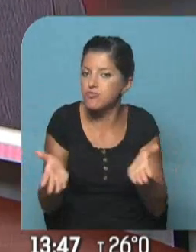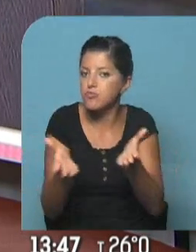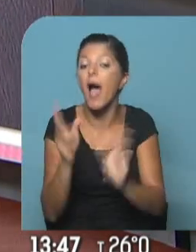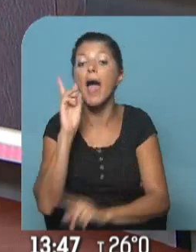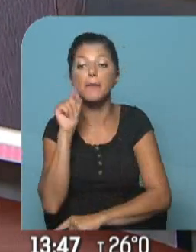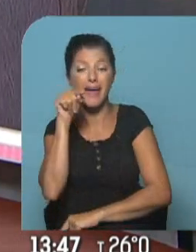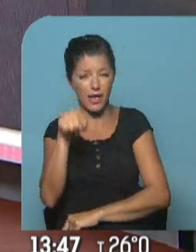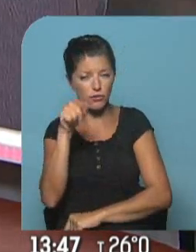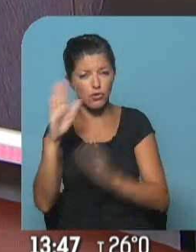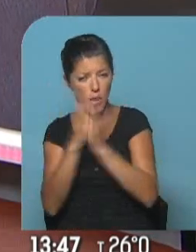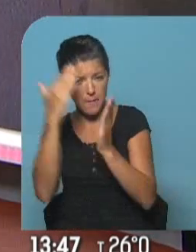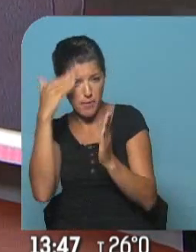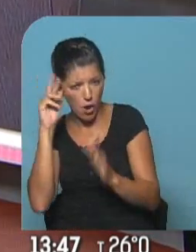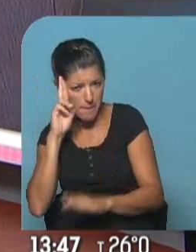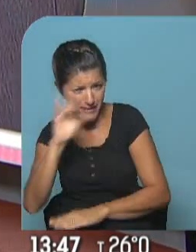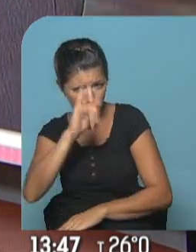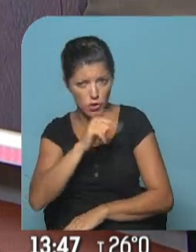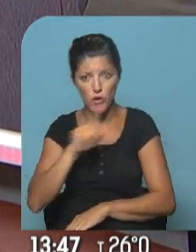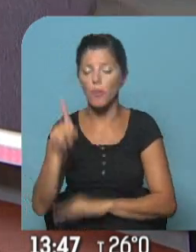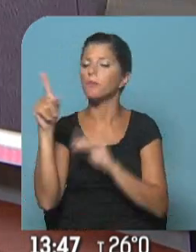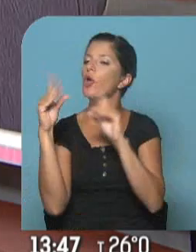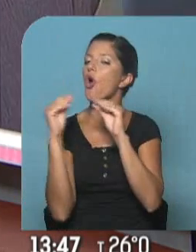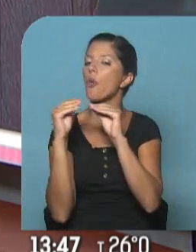constitucional o no. Juan Carlos Bartolota con nosotros. Juan Carlos.